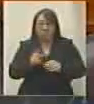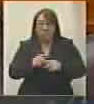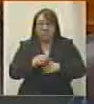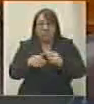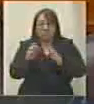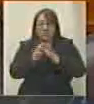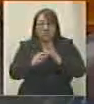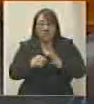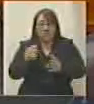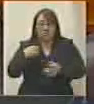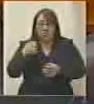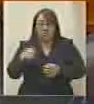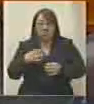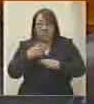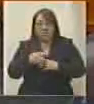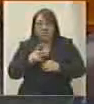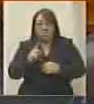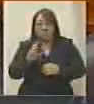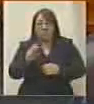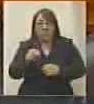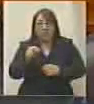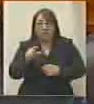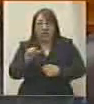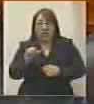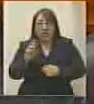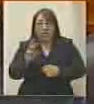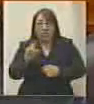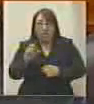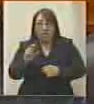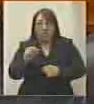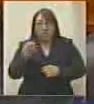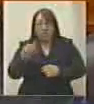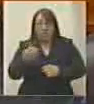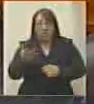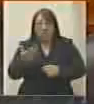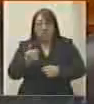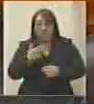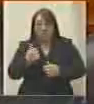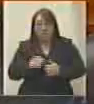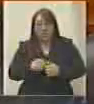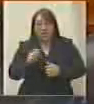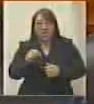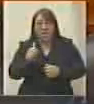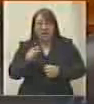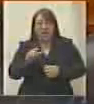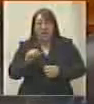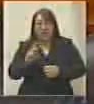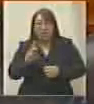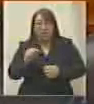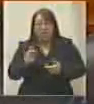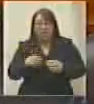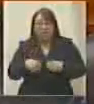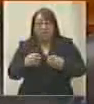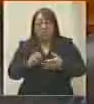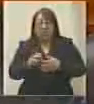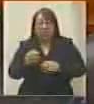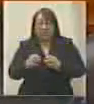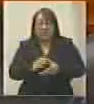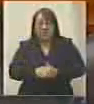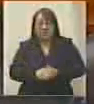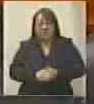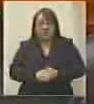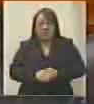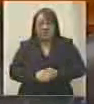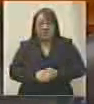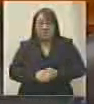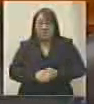de los programas sociales, a través de Calihuarma. Siempre pedimos mejoras en Calihuarma, pero cuando le damos más presupuesto a